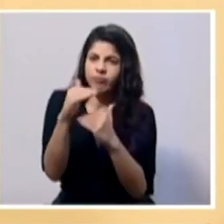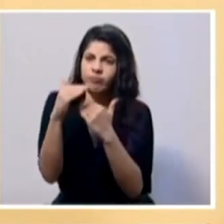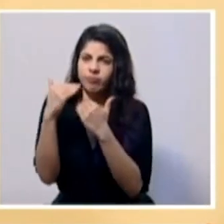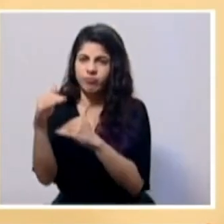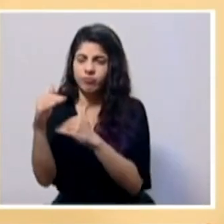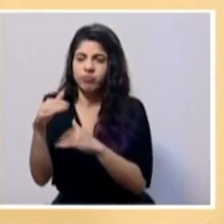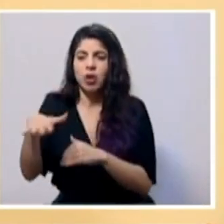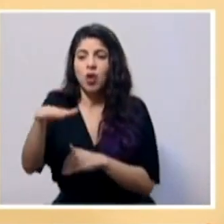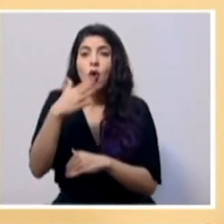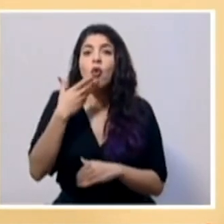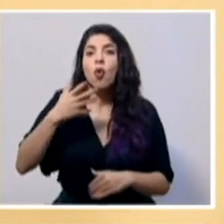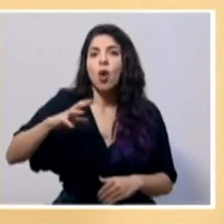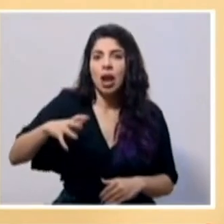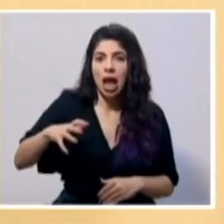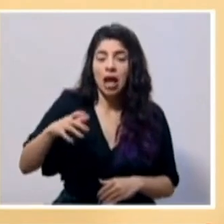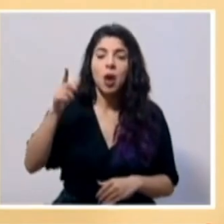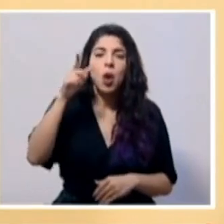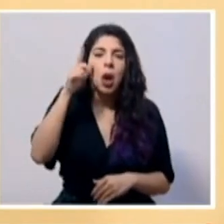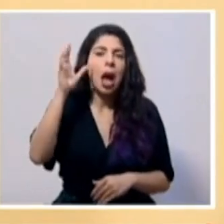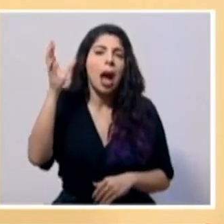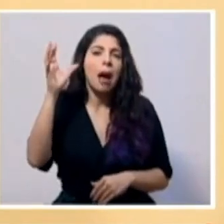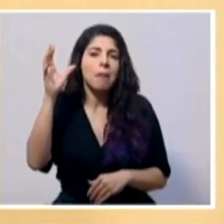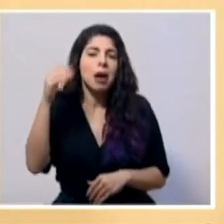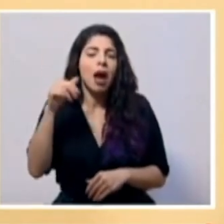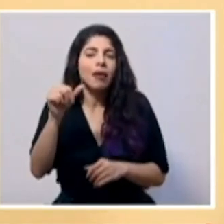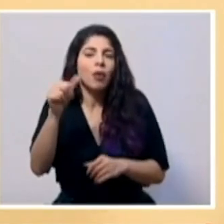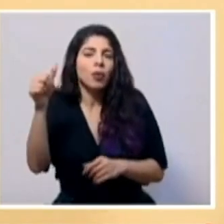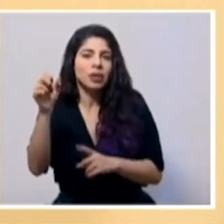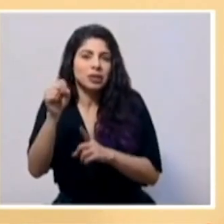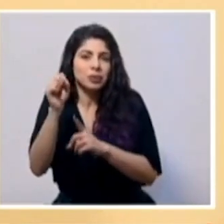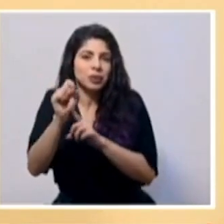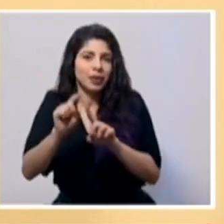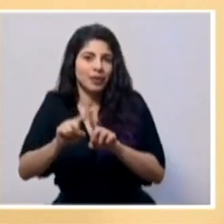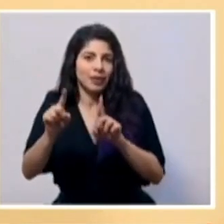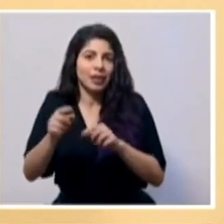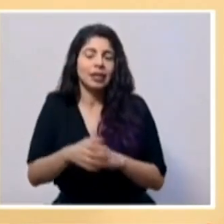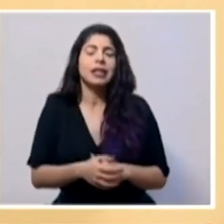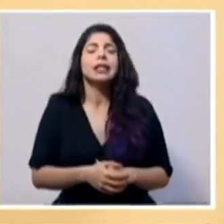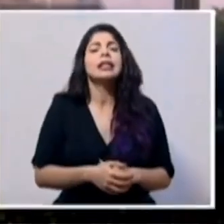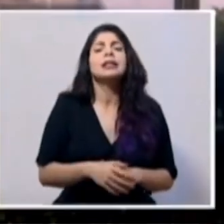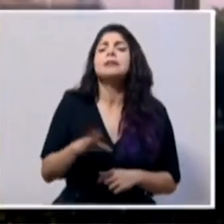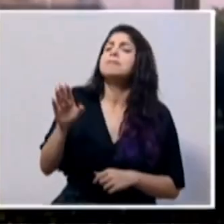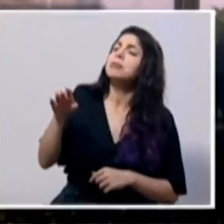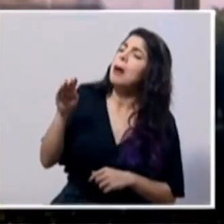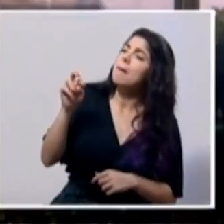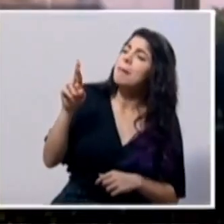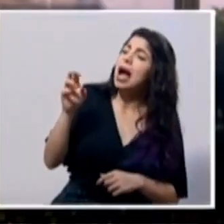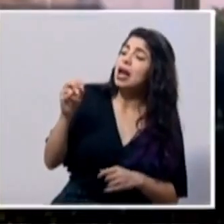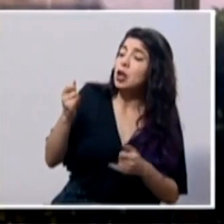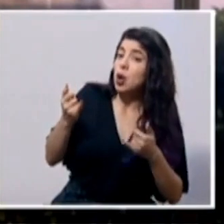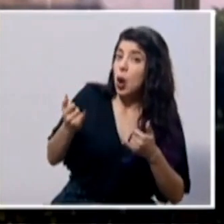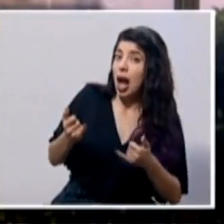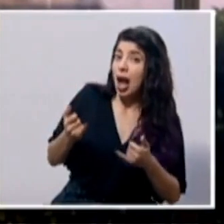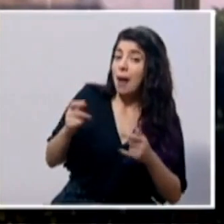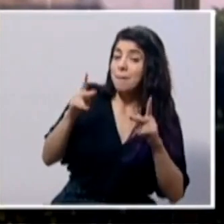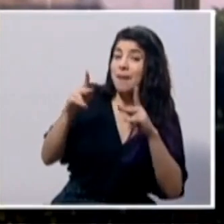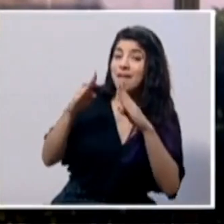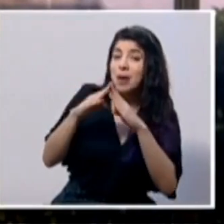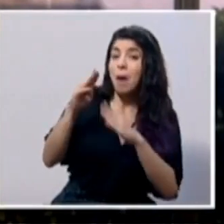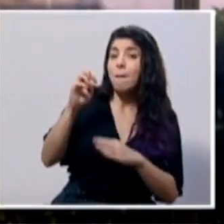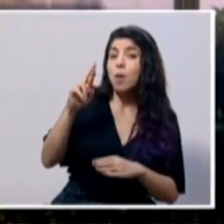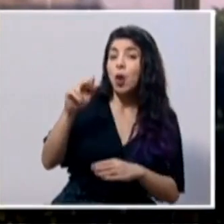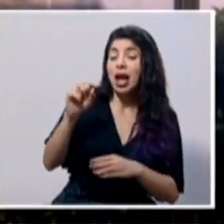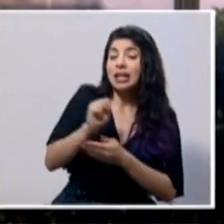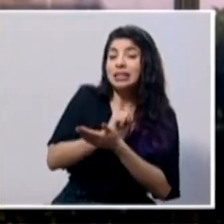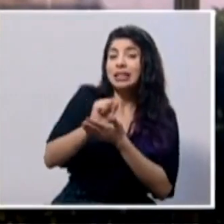en Cantón Naranja, ¿verdad? Pues obviamente en Amarillo sabemos que rigen otras condiciones. Don Mario, en este momento vecinos de Mora,